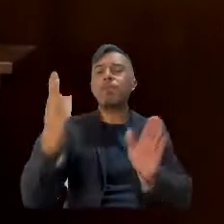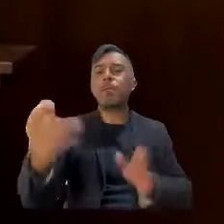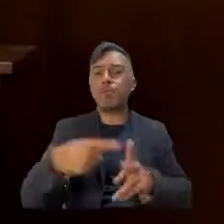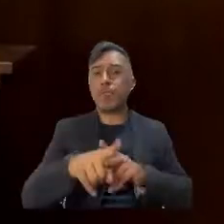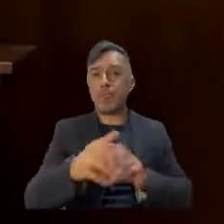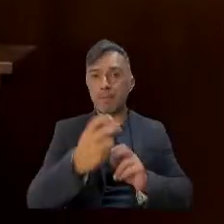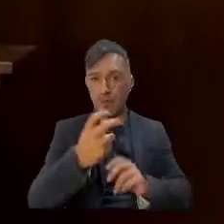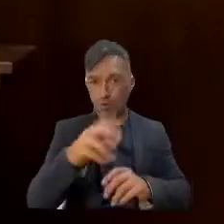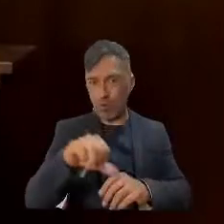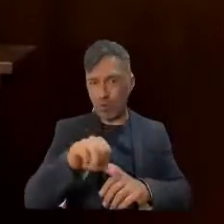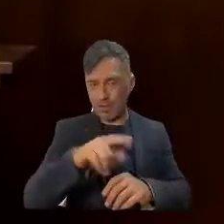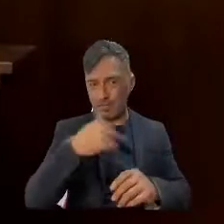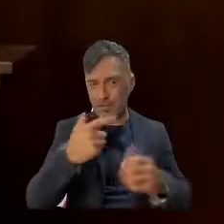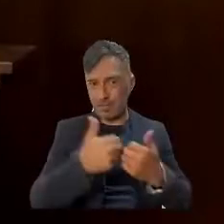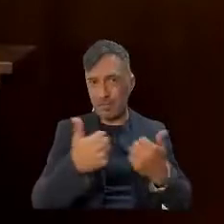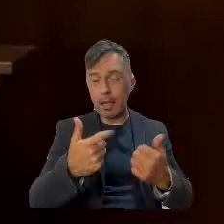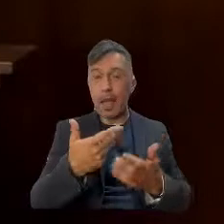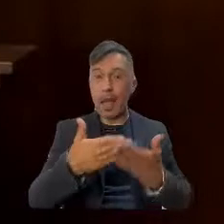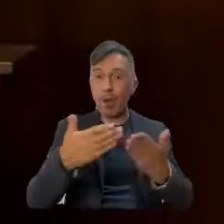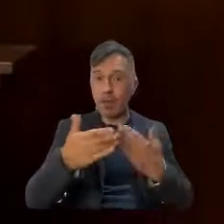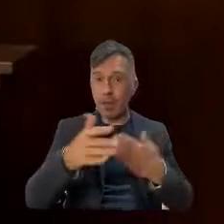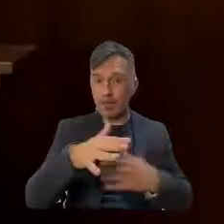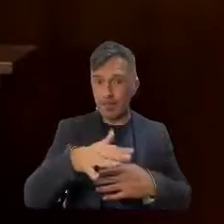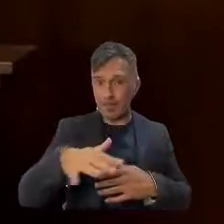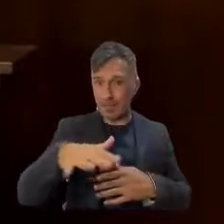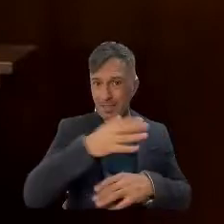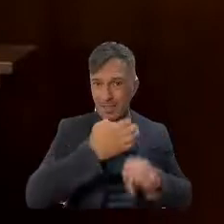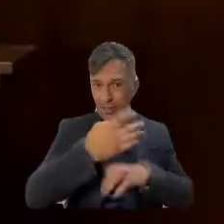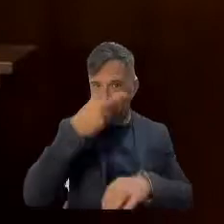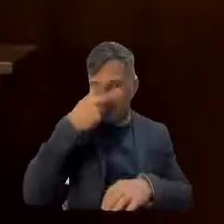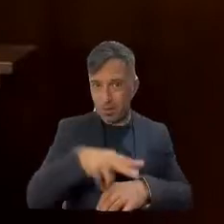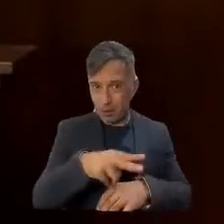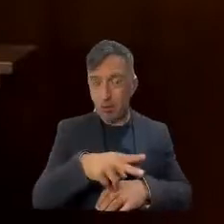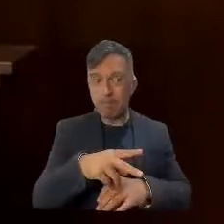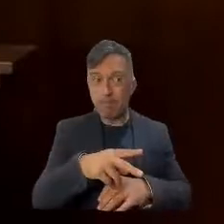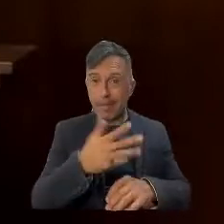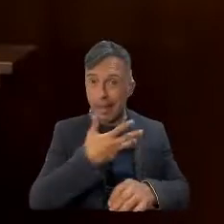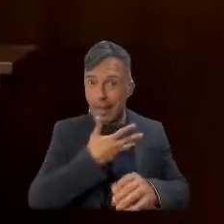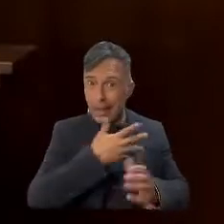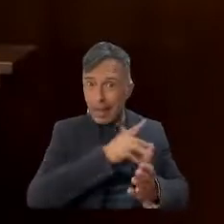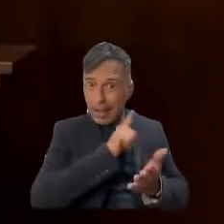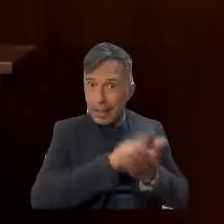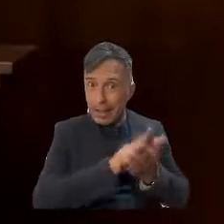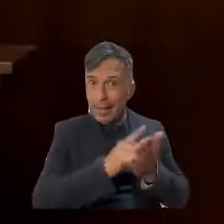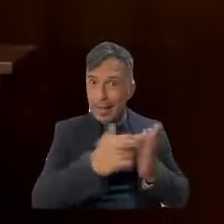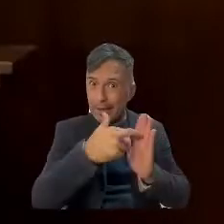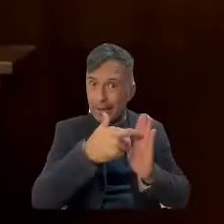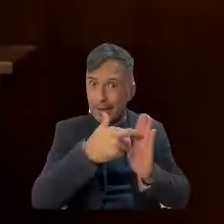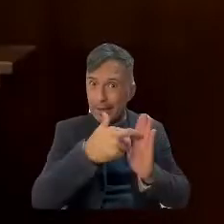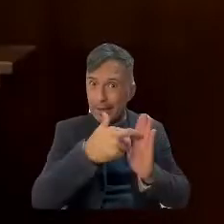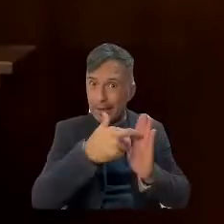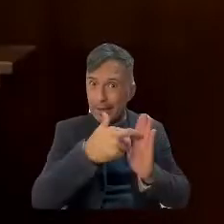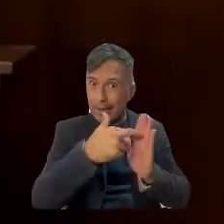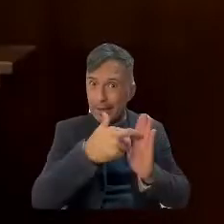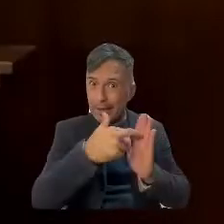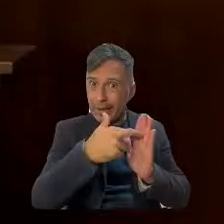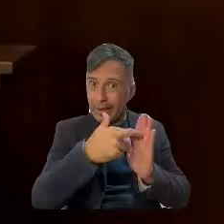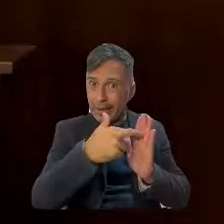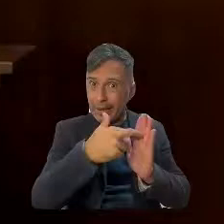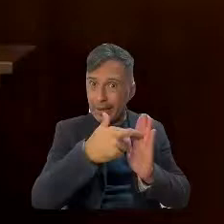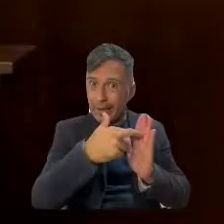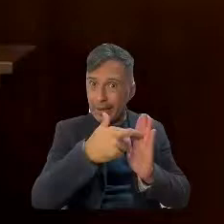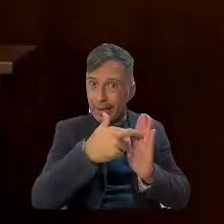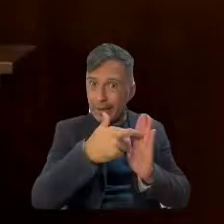día. En nuestro estado no existe una medida que ayude a coadyuvar y a proteger su economía.